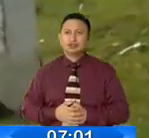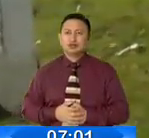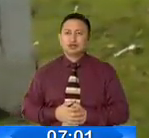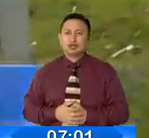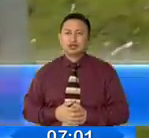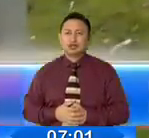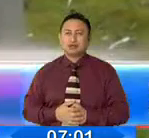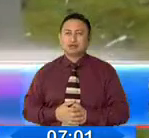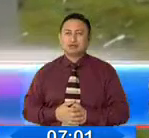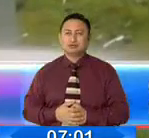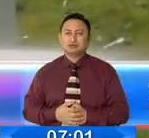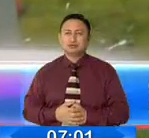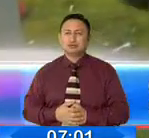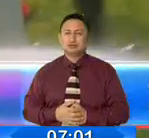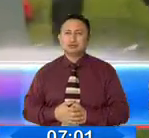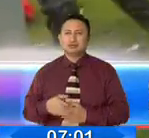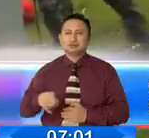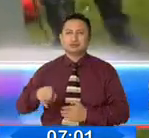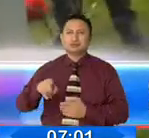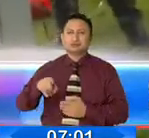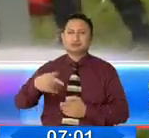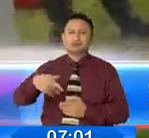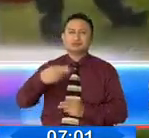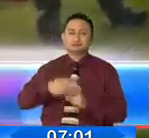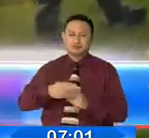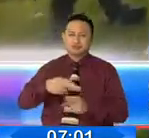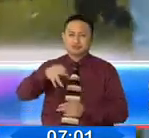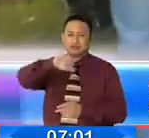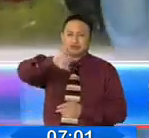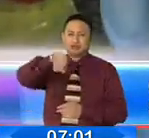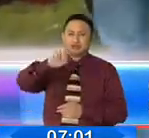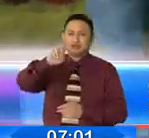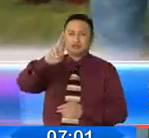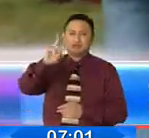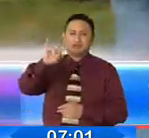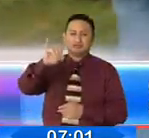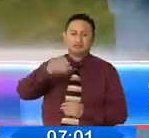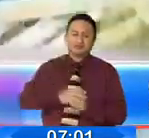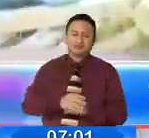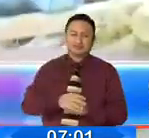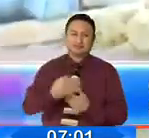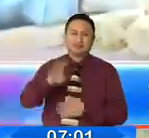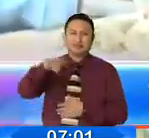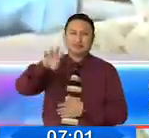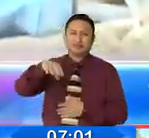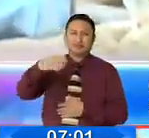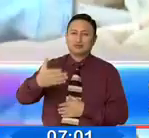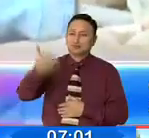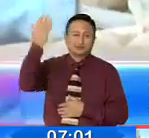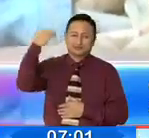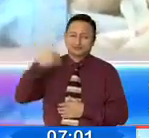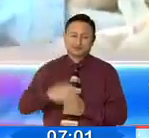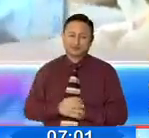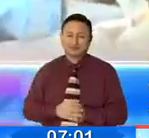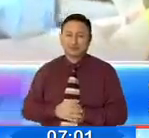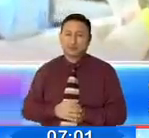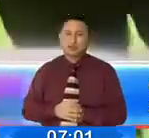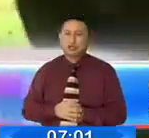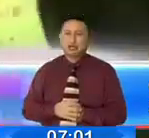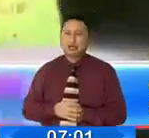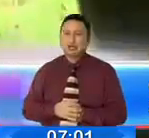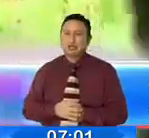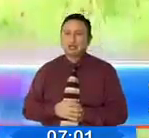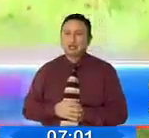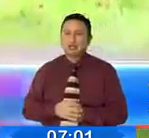Lo conocían en el barrio como Georgie, un ciudadano de unos 38 años. Dicen que llegó hace 4 meses desde Venezuela y se dedicaba a reciclar.